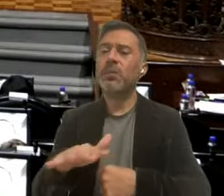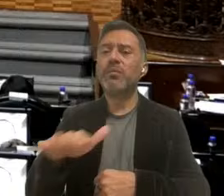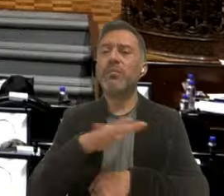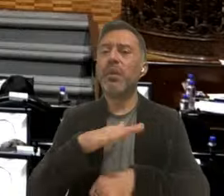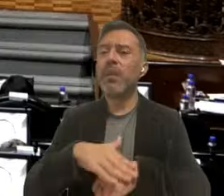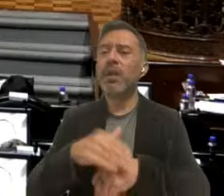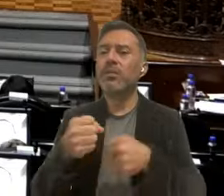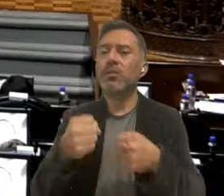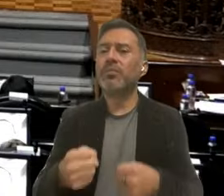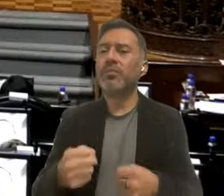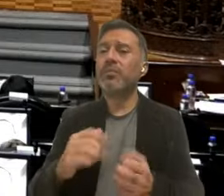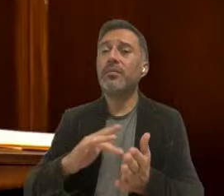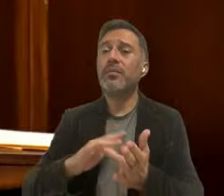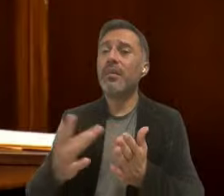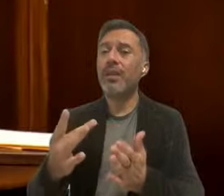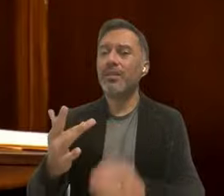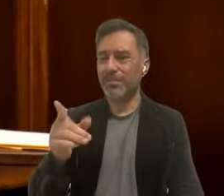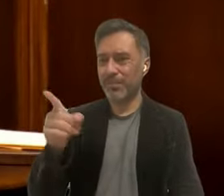gobierno federal.